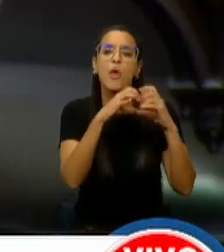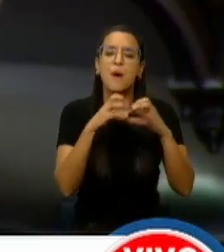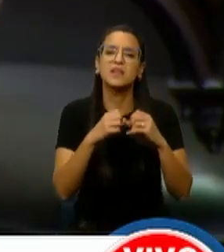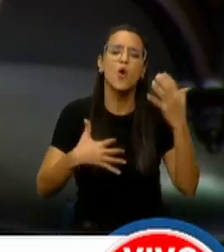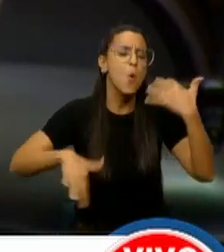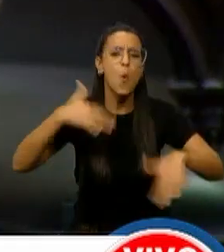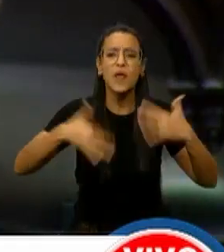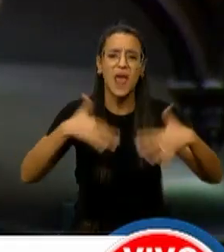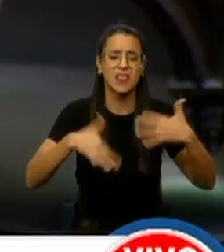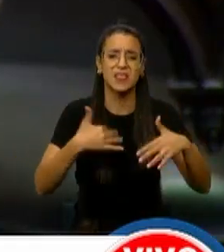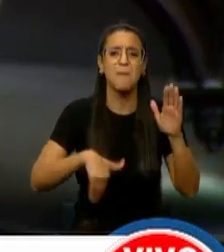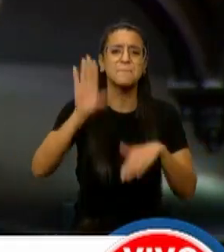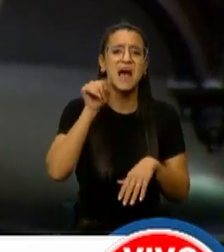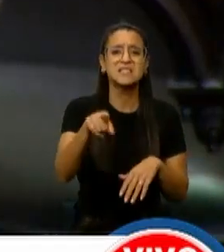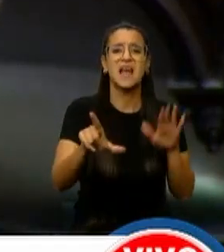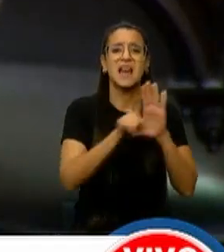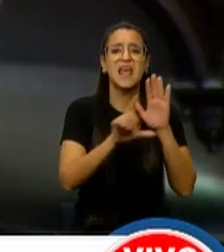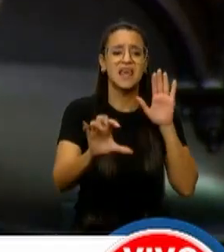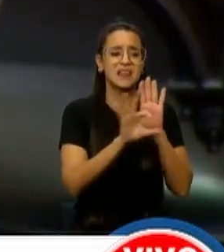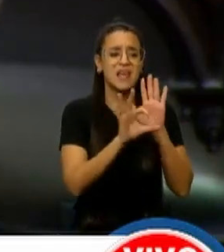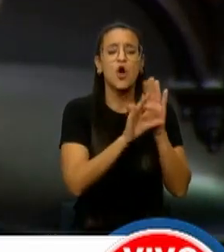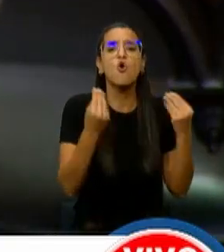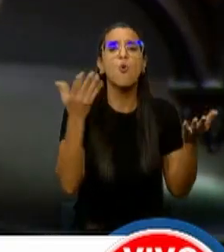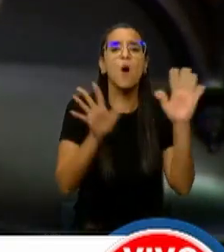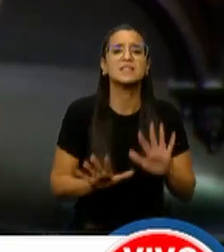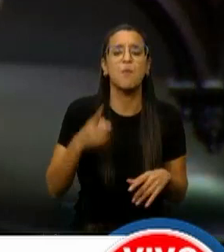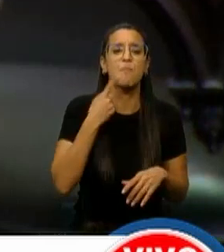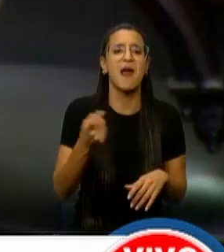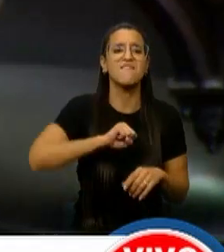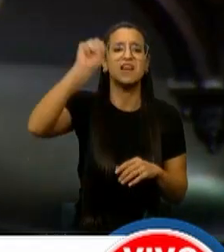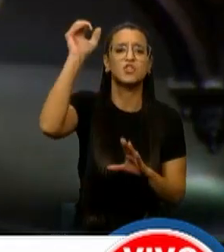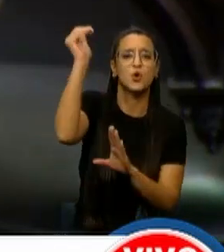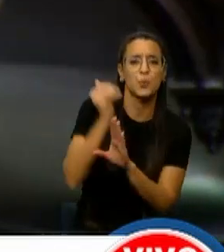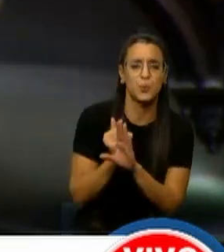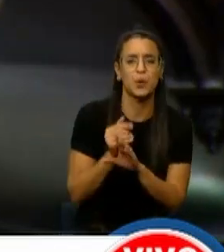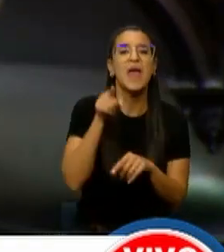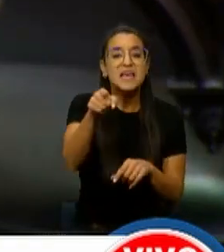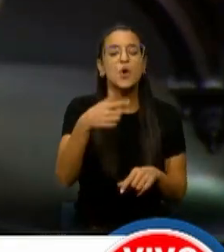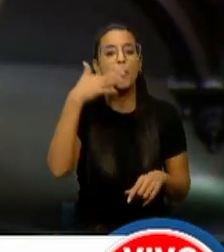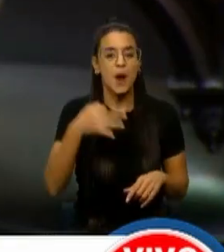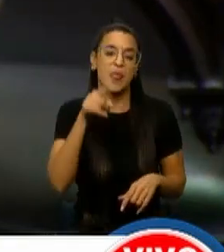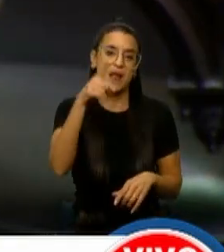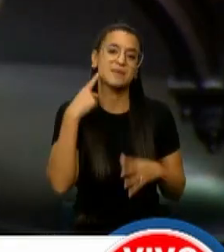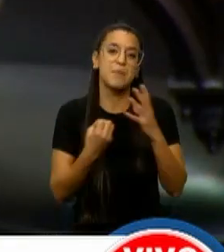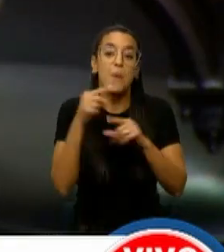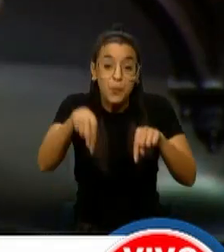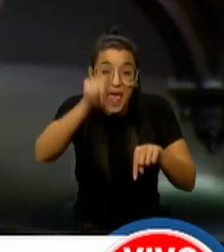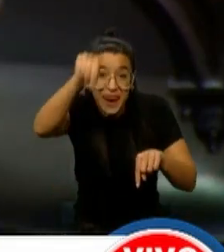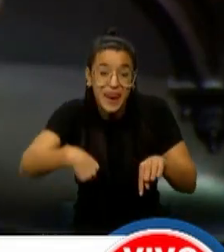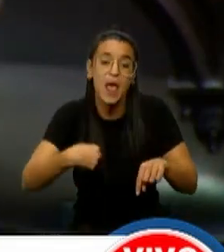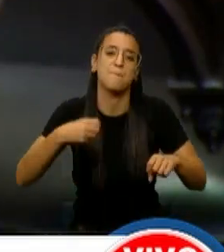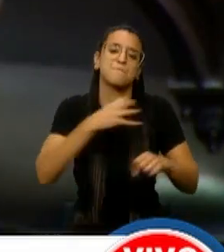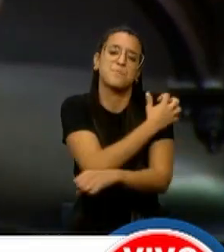mucha más urgencia que la ley de etiquetado cómo hacemos para bajar la inflación, que es el verdadero creador de